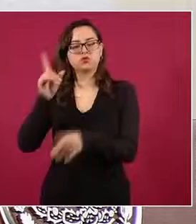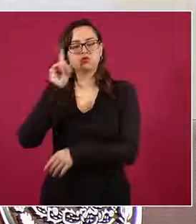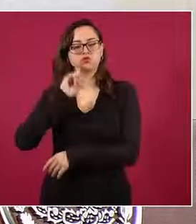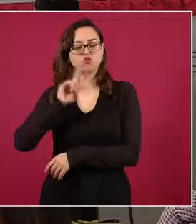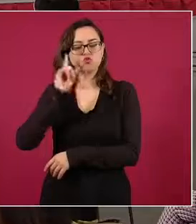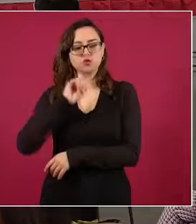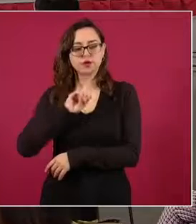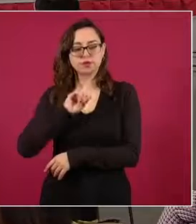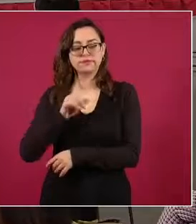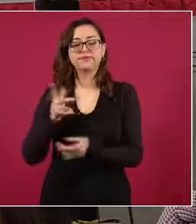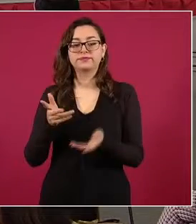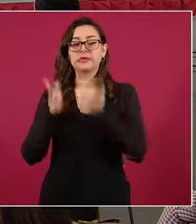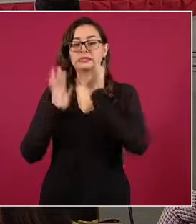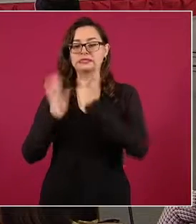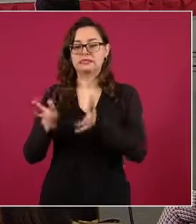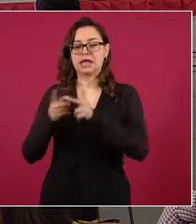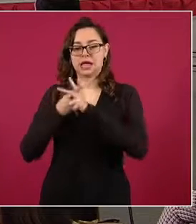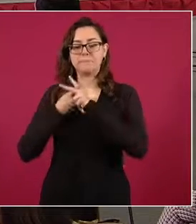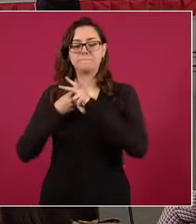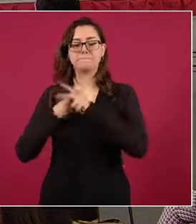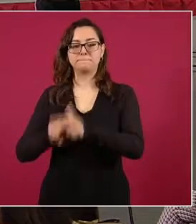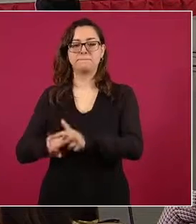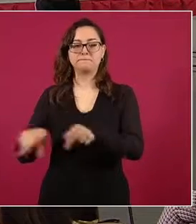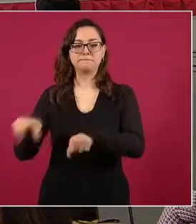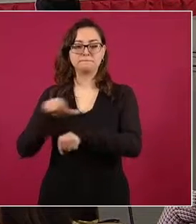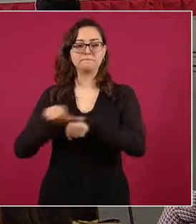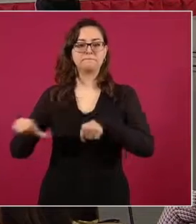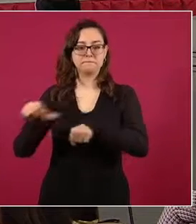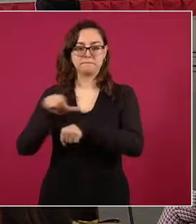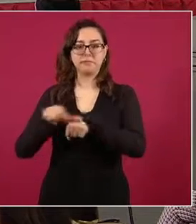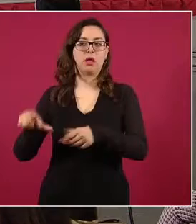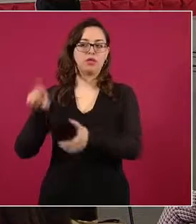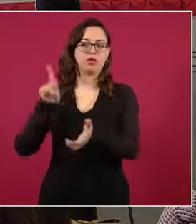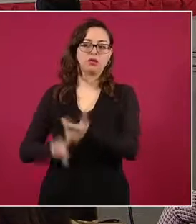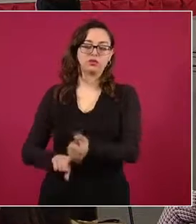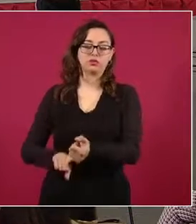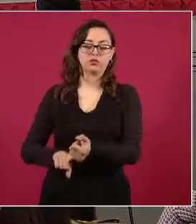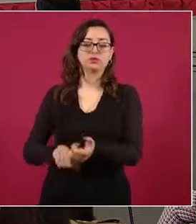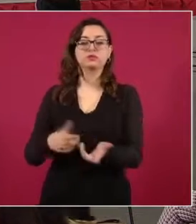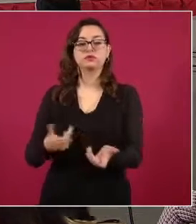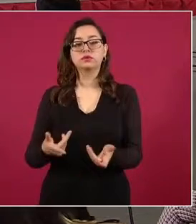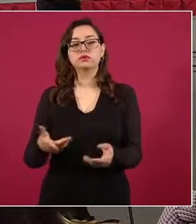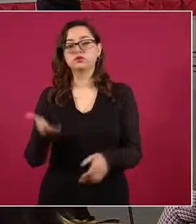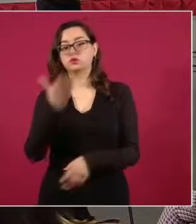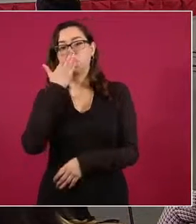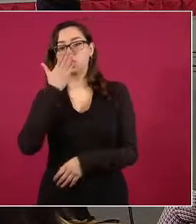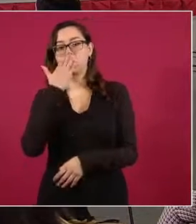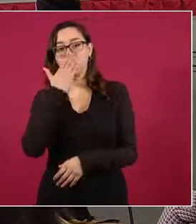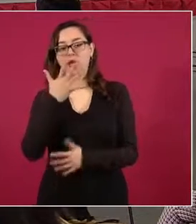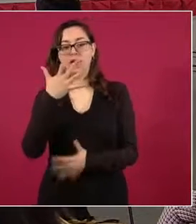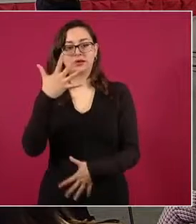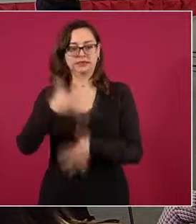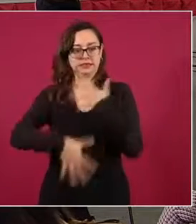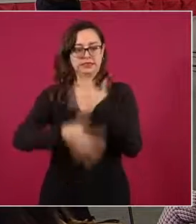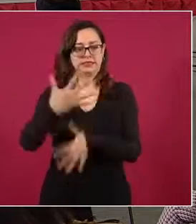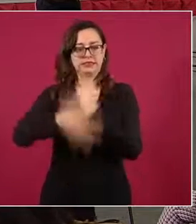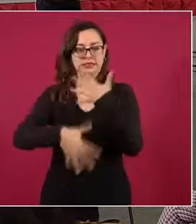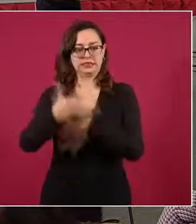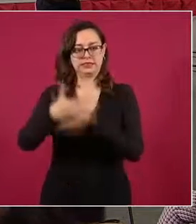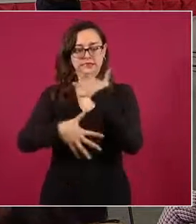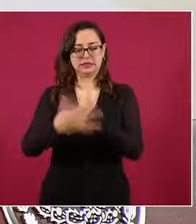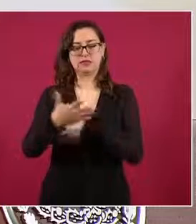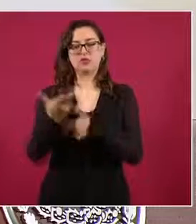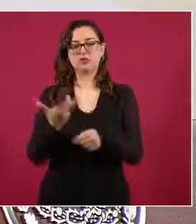operaciones tanto en urgencias como en la consulta externa. Y en Sonora, 15 especialistas que están laborando en el Hospital de